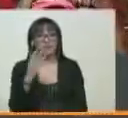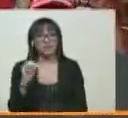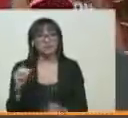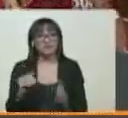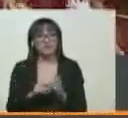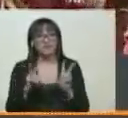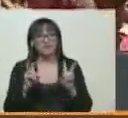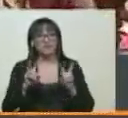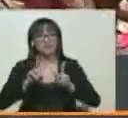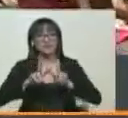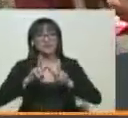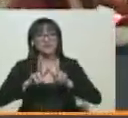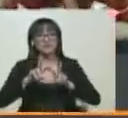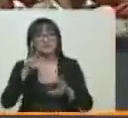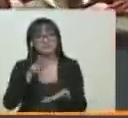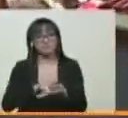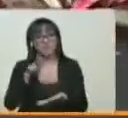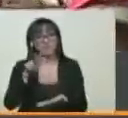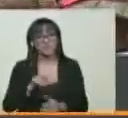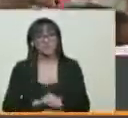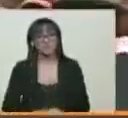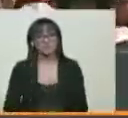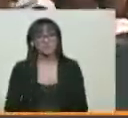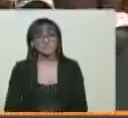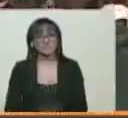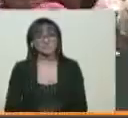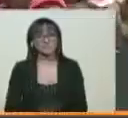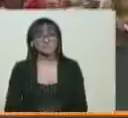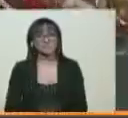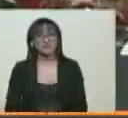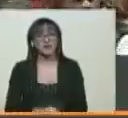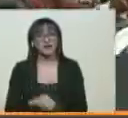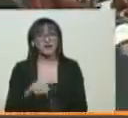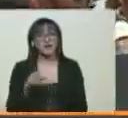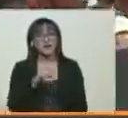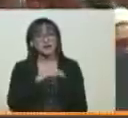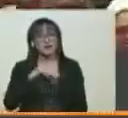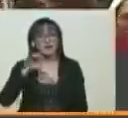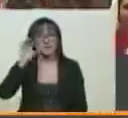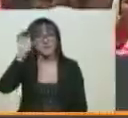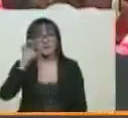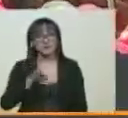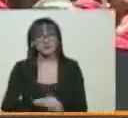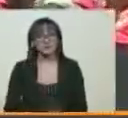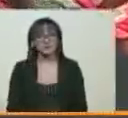40.000 nuevas viviendas. El carné de la patria.